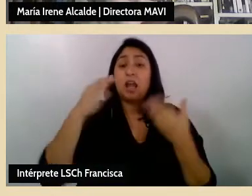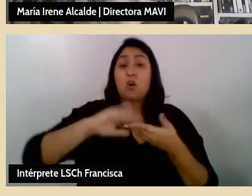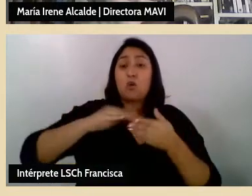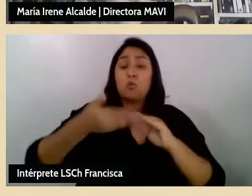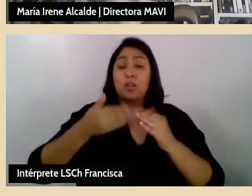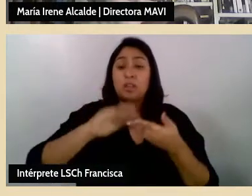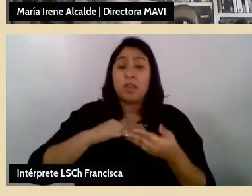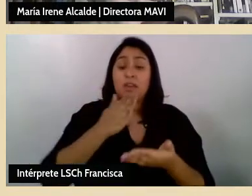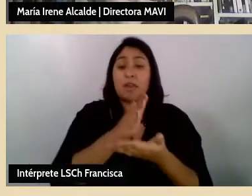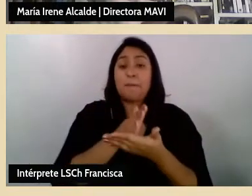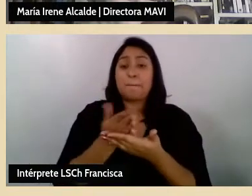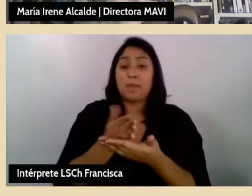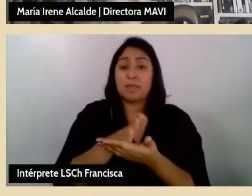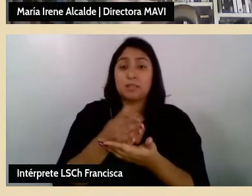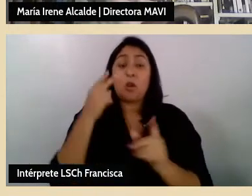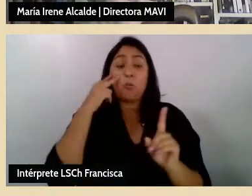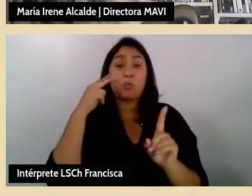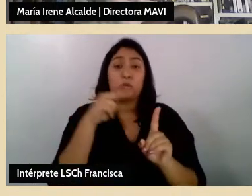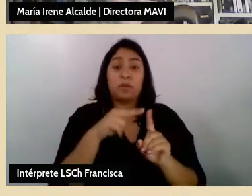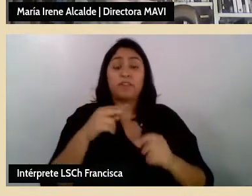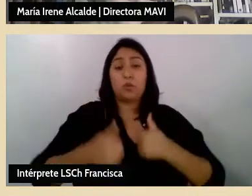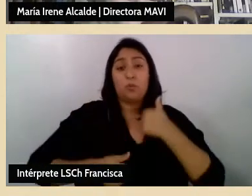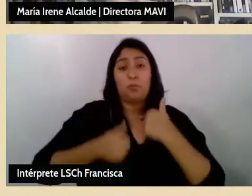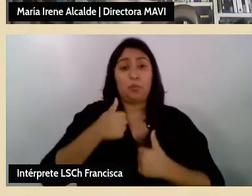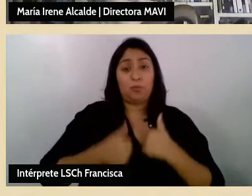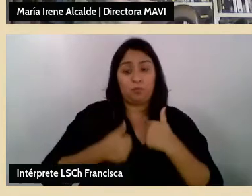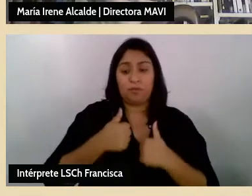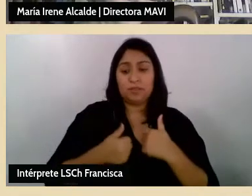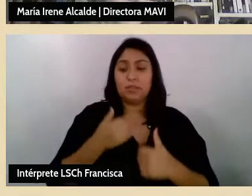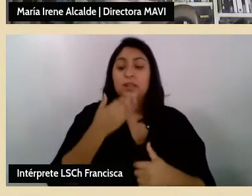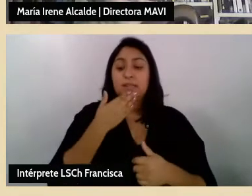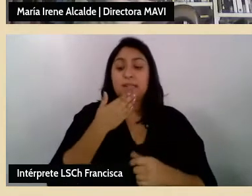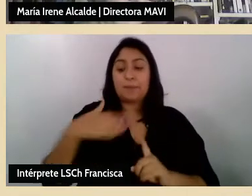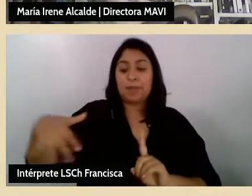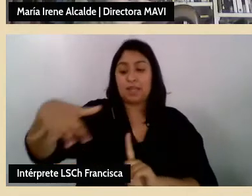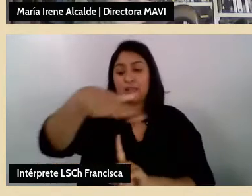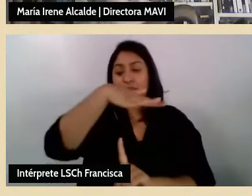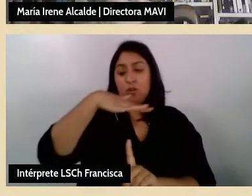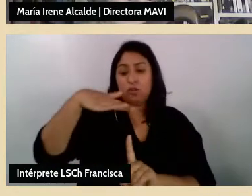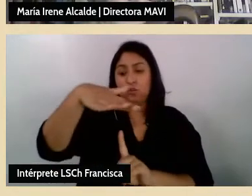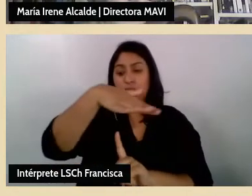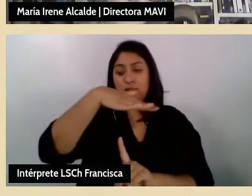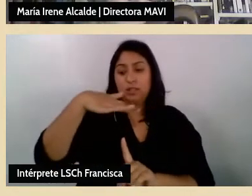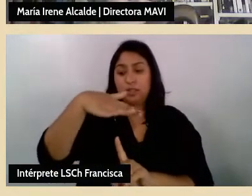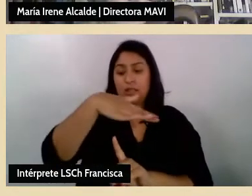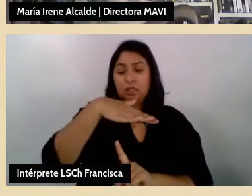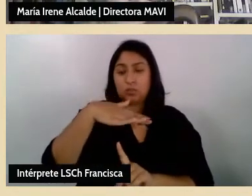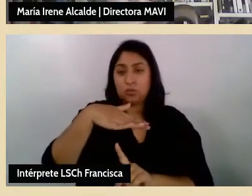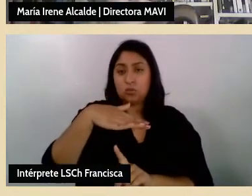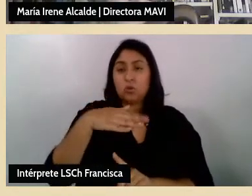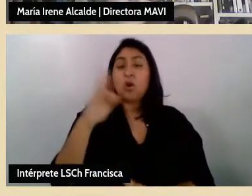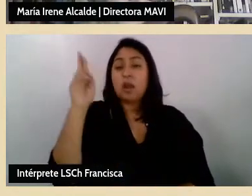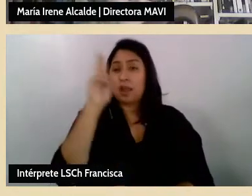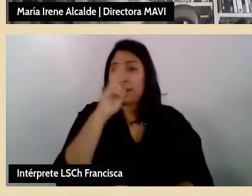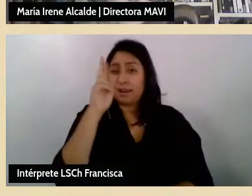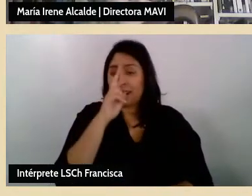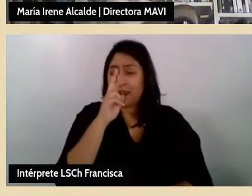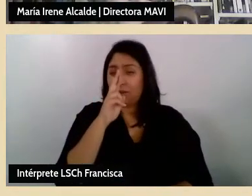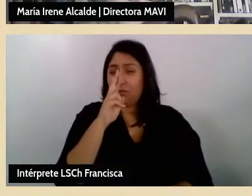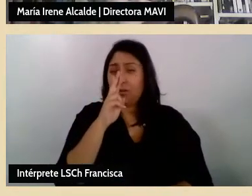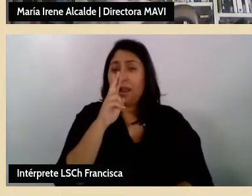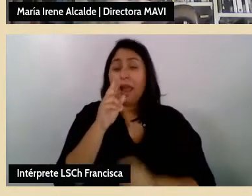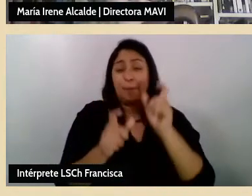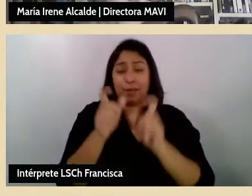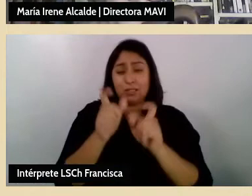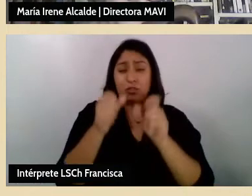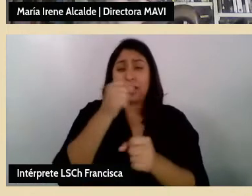su perspectiva profesional y sobre todo en este contexto bien extraño para quienes trabajamos